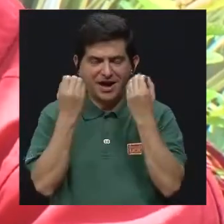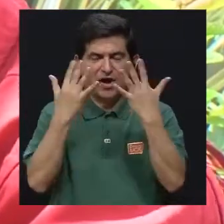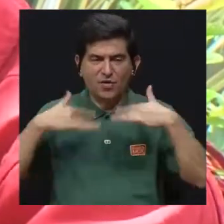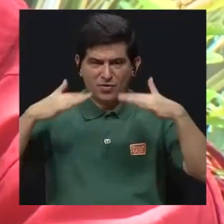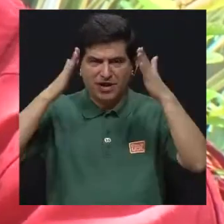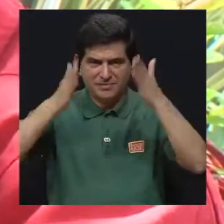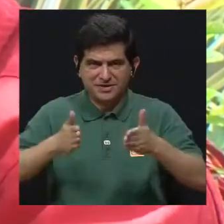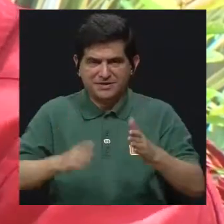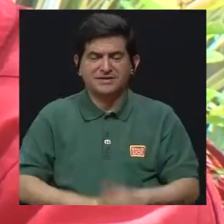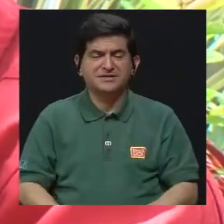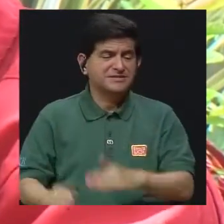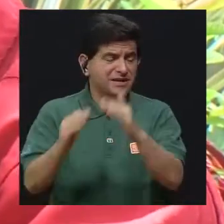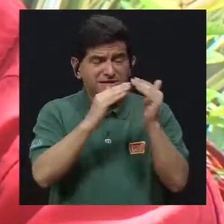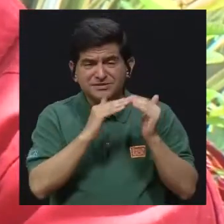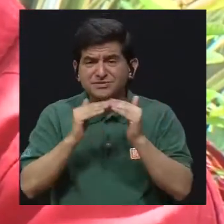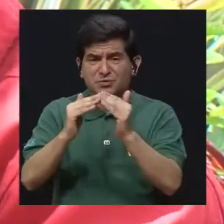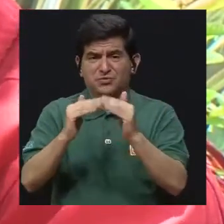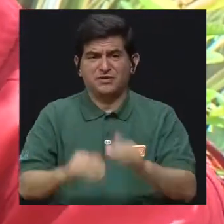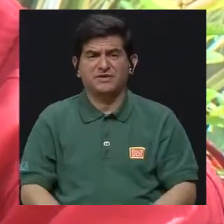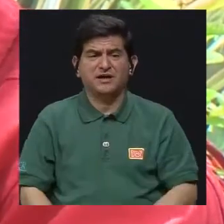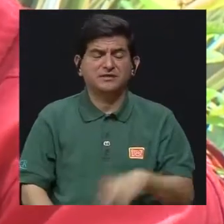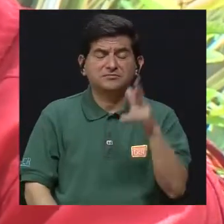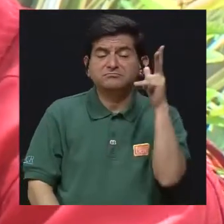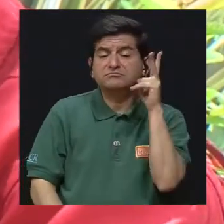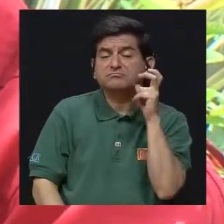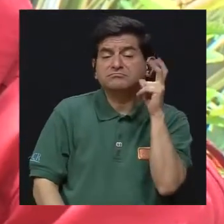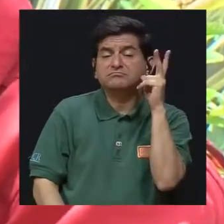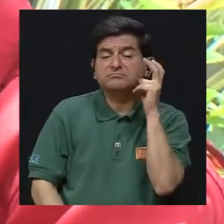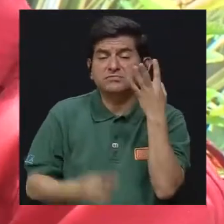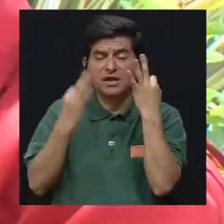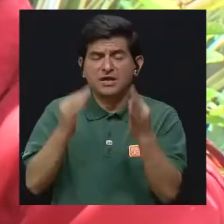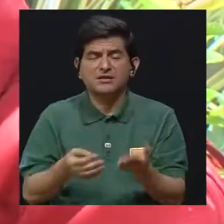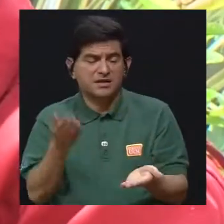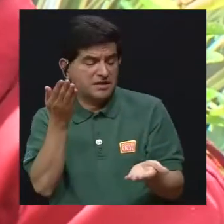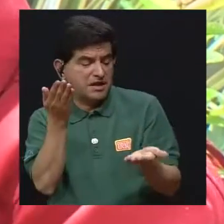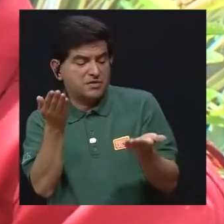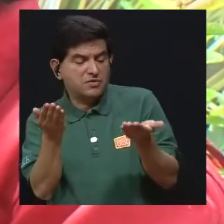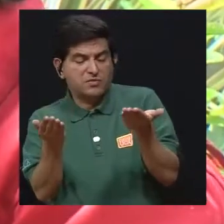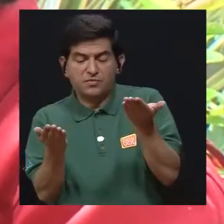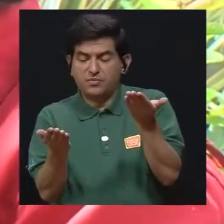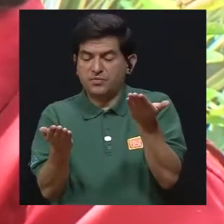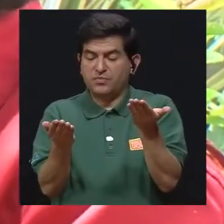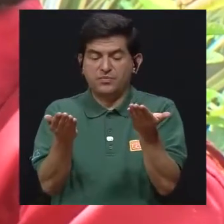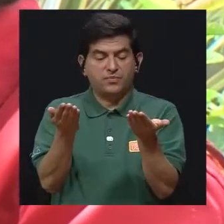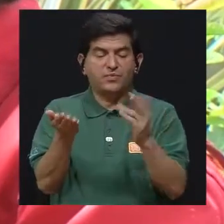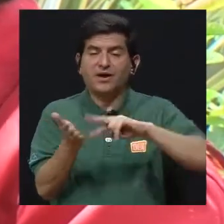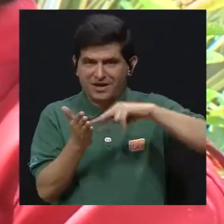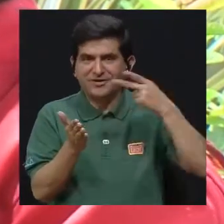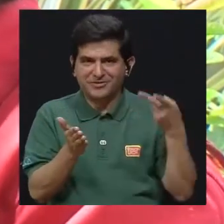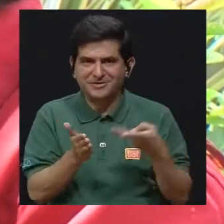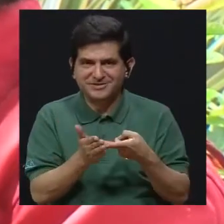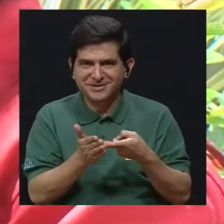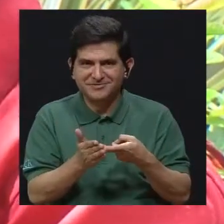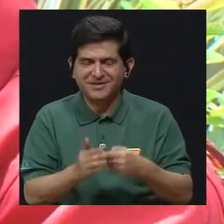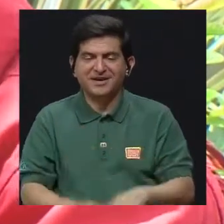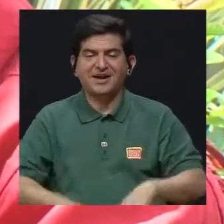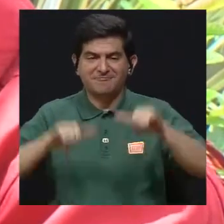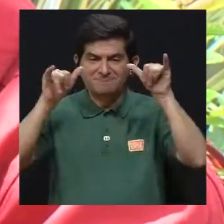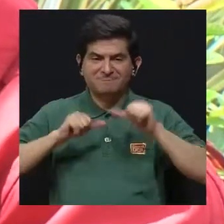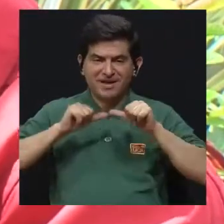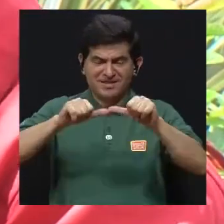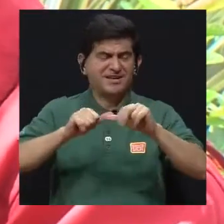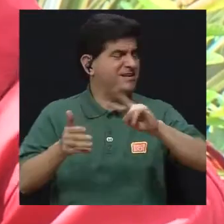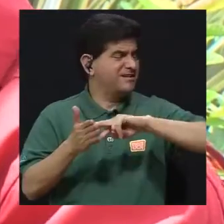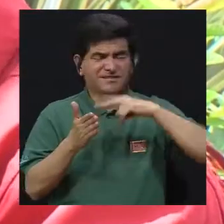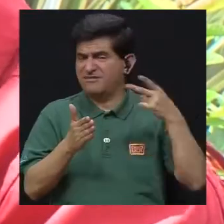organizaciones ambientales, con las comunidades, para escuchar y tratar de hacer un balance, que eso, en eso consiste precisamente la sostenibilidad,